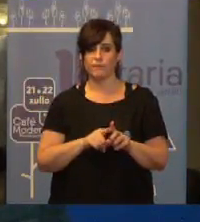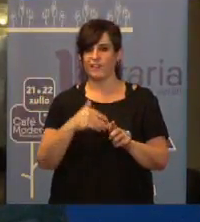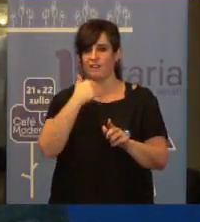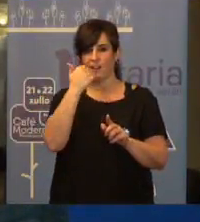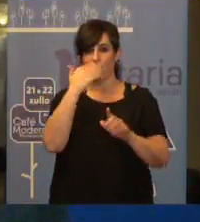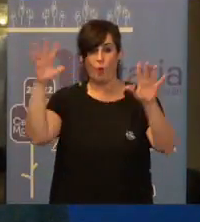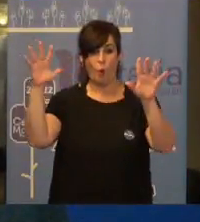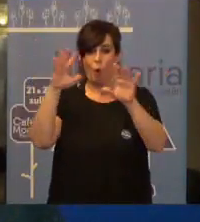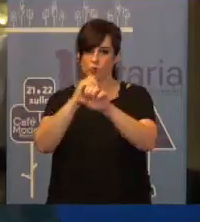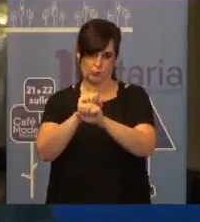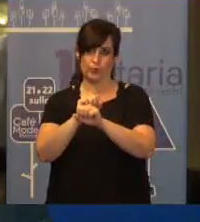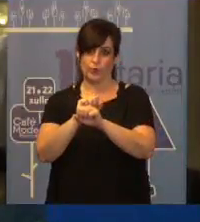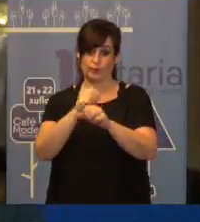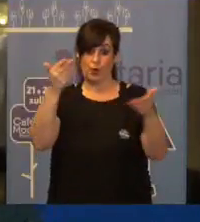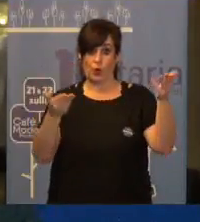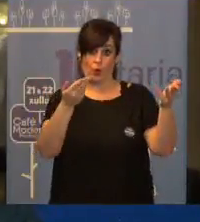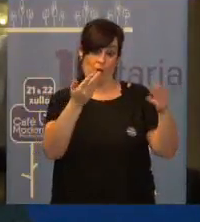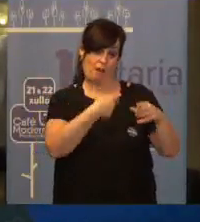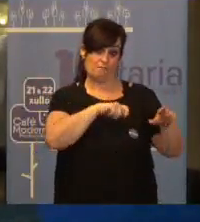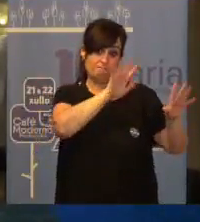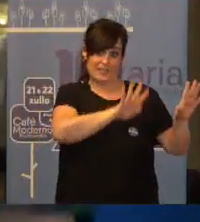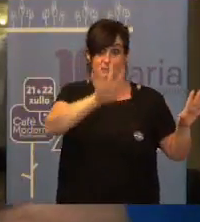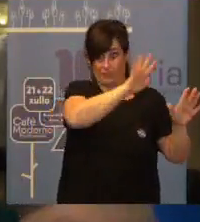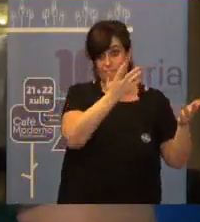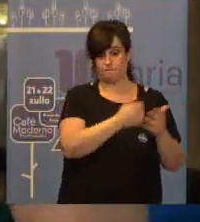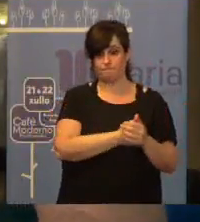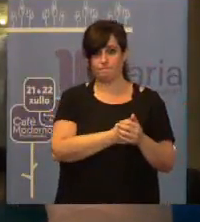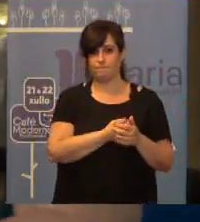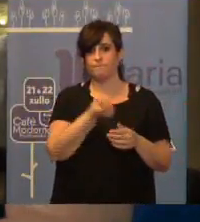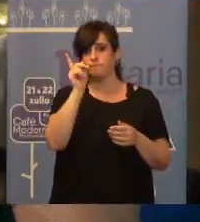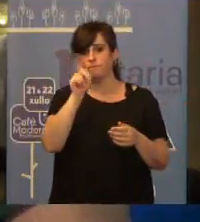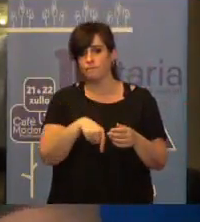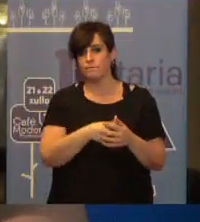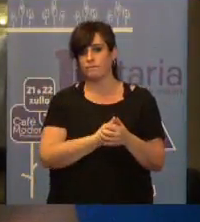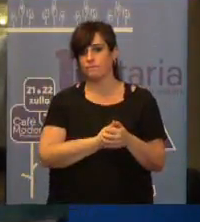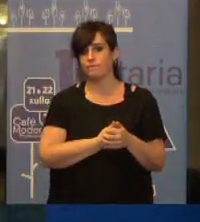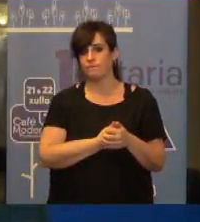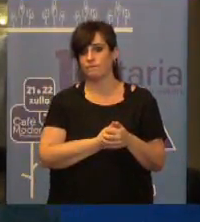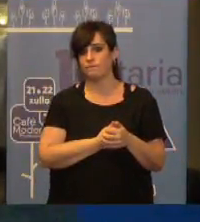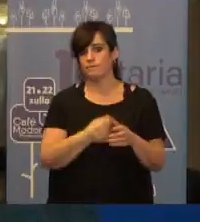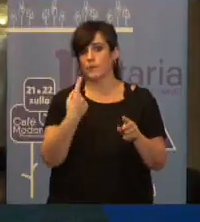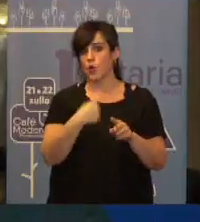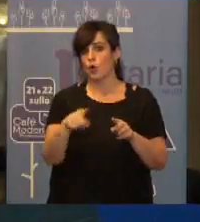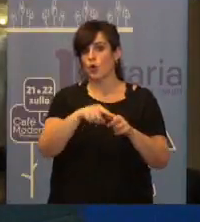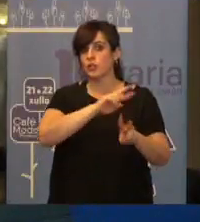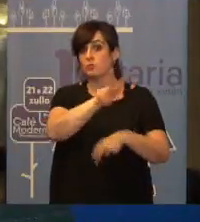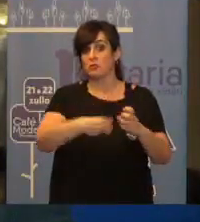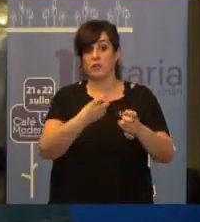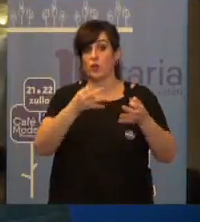non? Como se pode resolver. A modificación do mapa político, en realidad, pois, é simple, non? É dicir, había dos partidos,